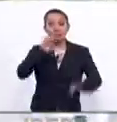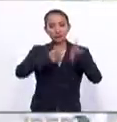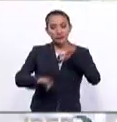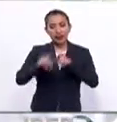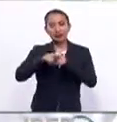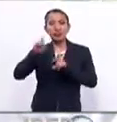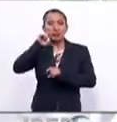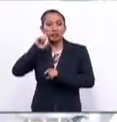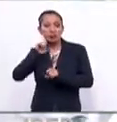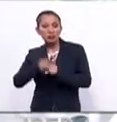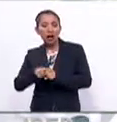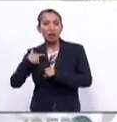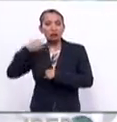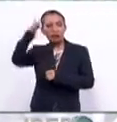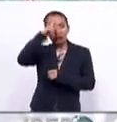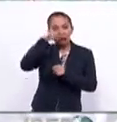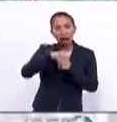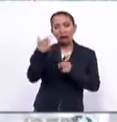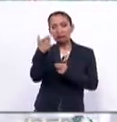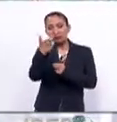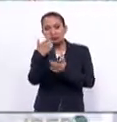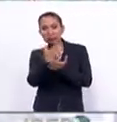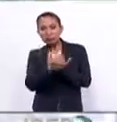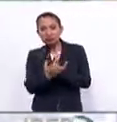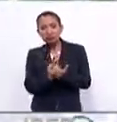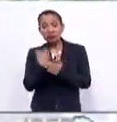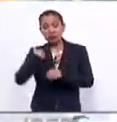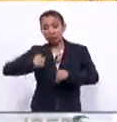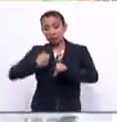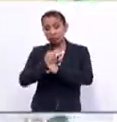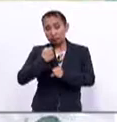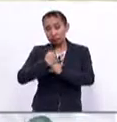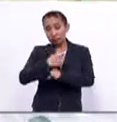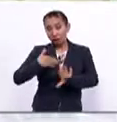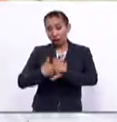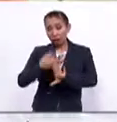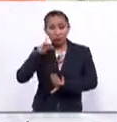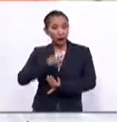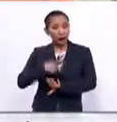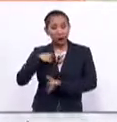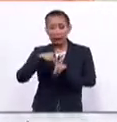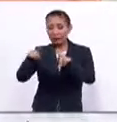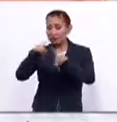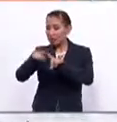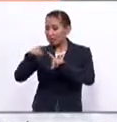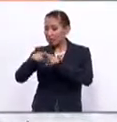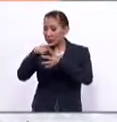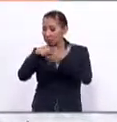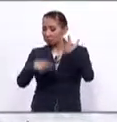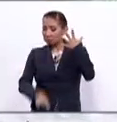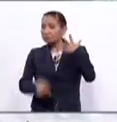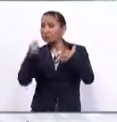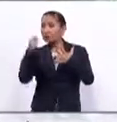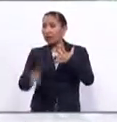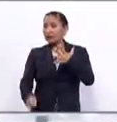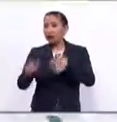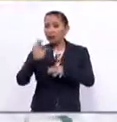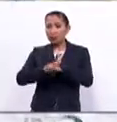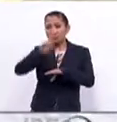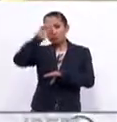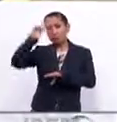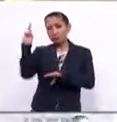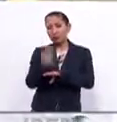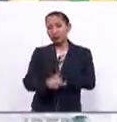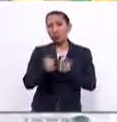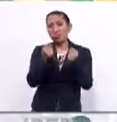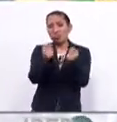Física, sexual, psicológica, económica. La violencia contra las mujeres tiene varios rostros y representa una de las violaciones